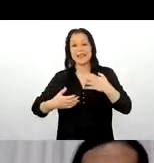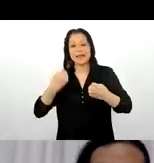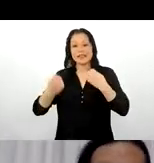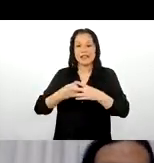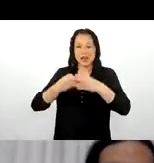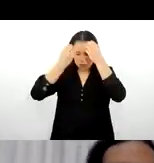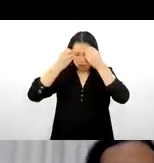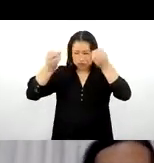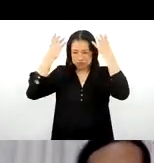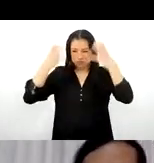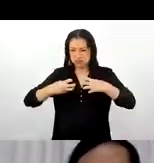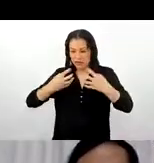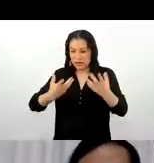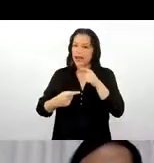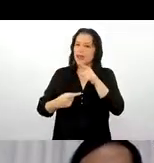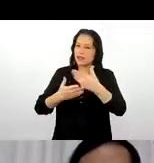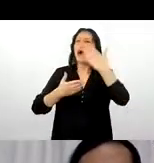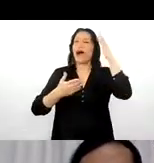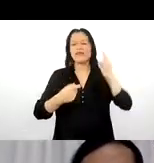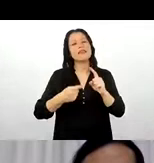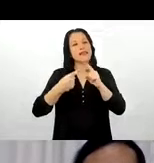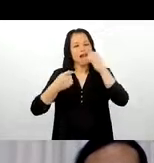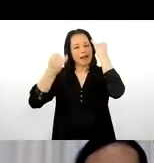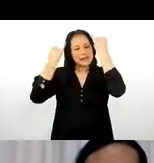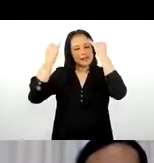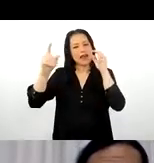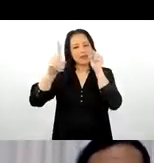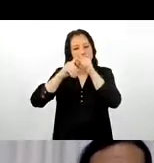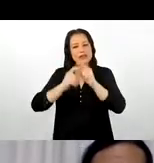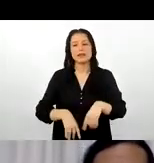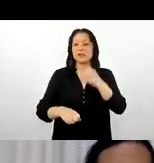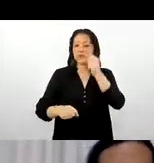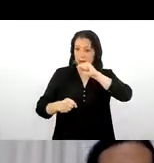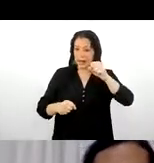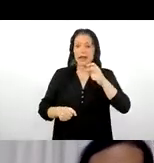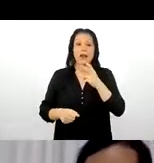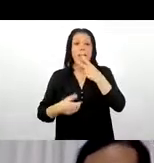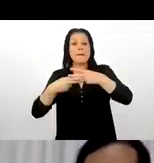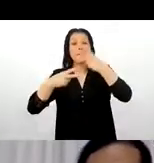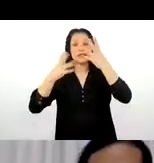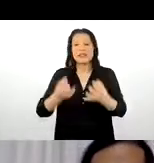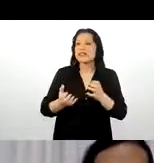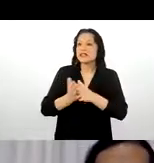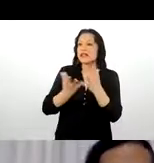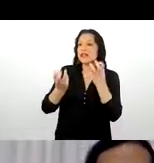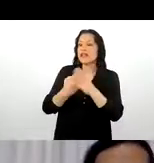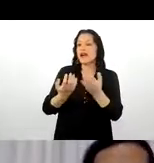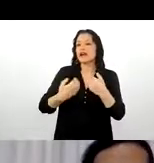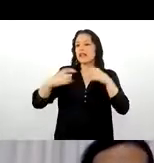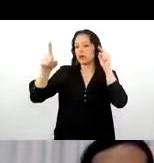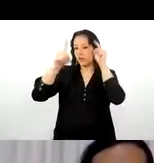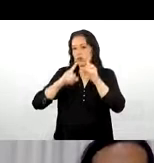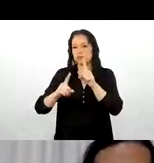¿no? Esto era un poco lo que desde ya el visitante buscaba en un